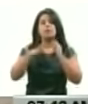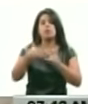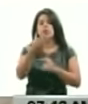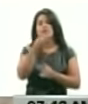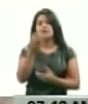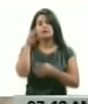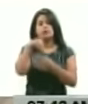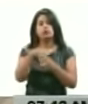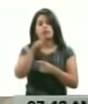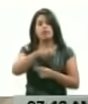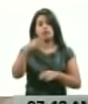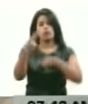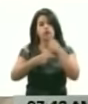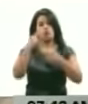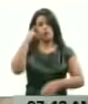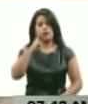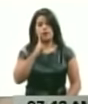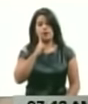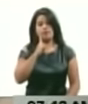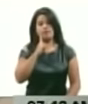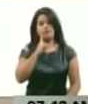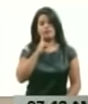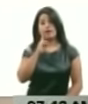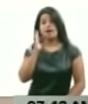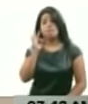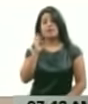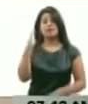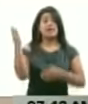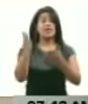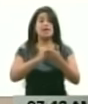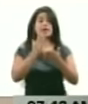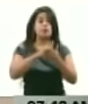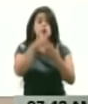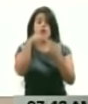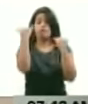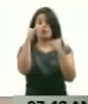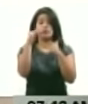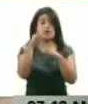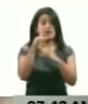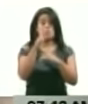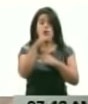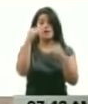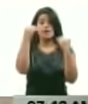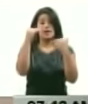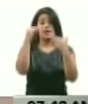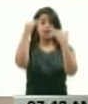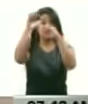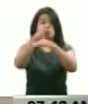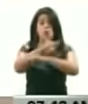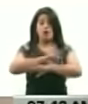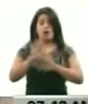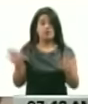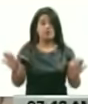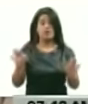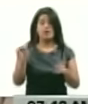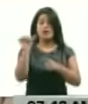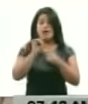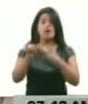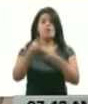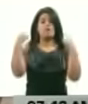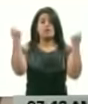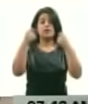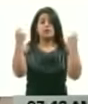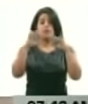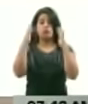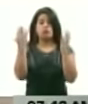carácter de que el libro y la lectura no tiene fronteras. En el pasado Festival Mundial de la Poesía,